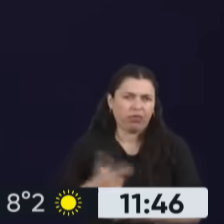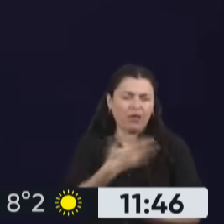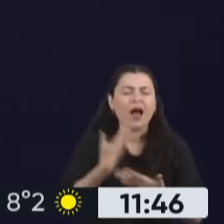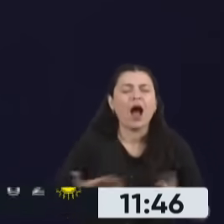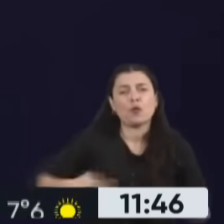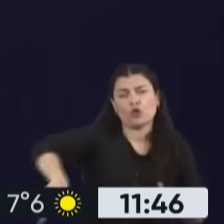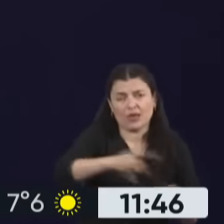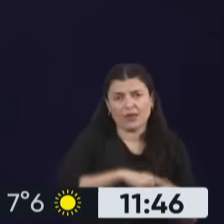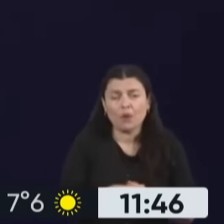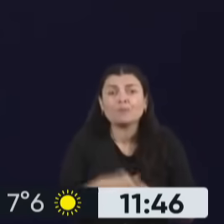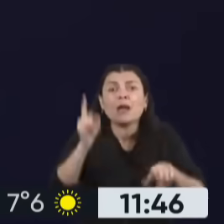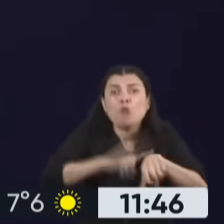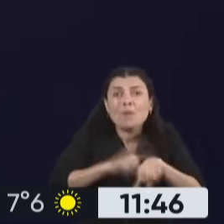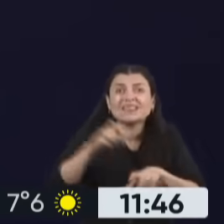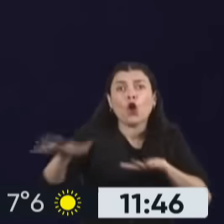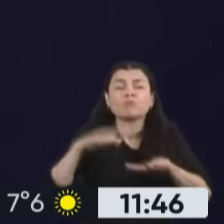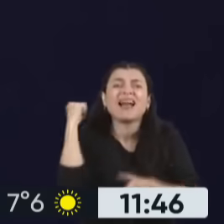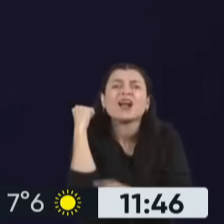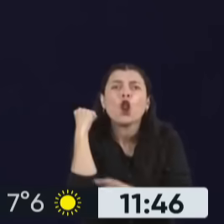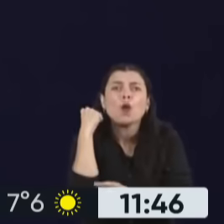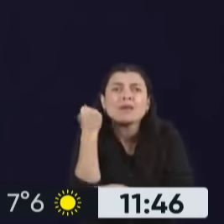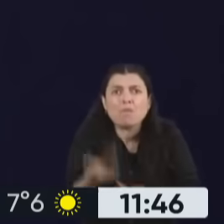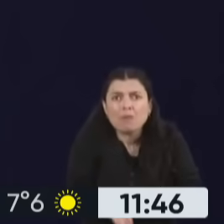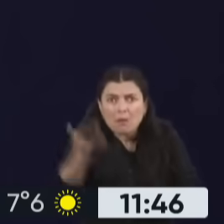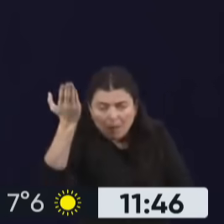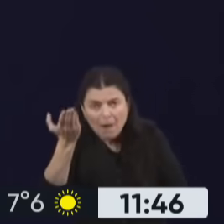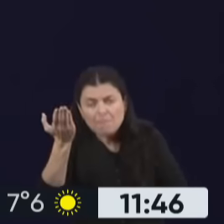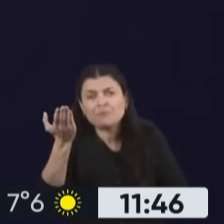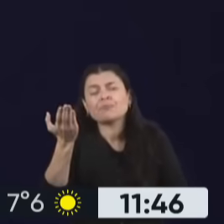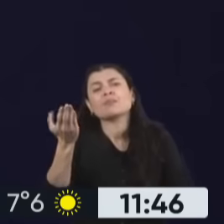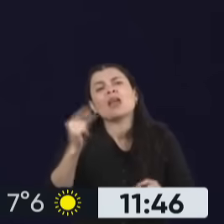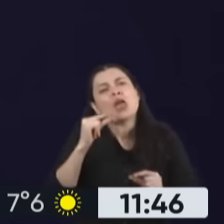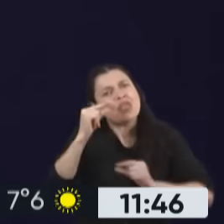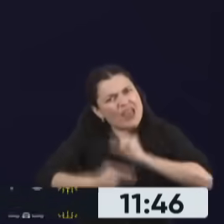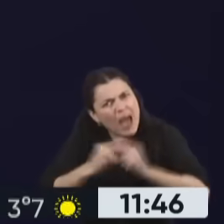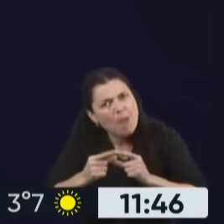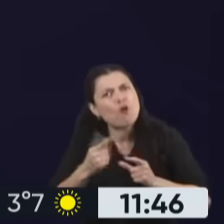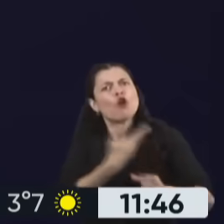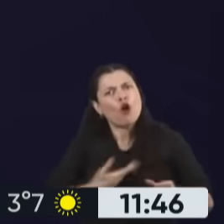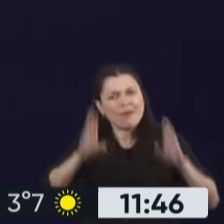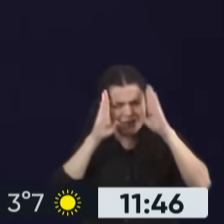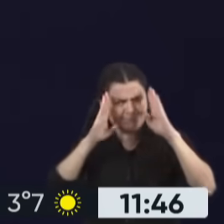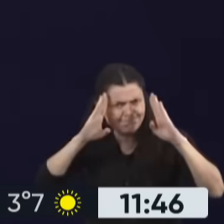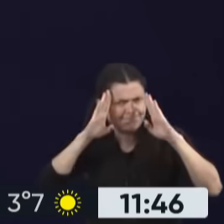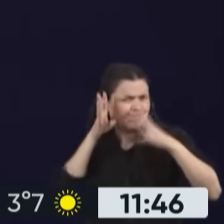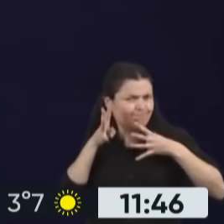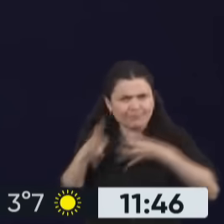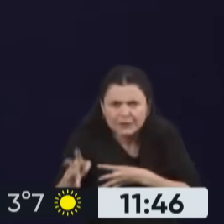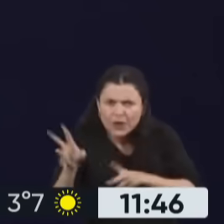El crecimiento económico, que requiere de algunas variables que son las que están están acomodadas o